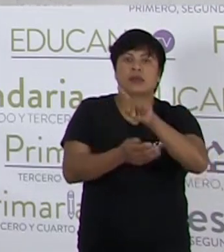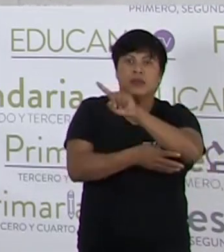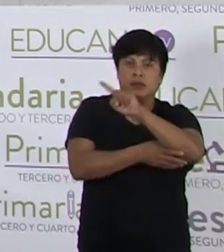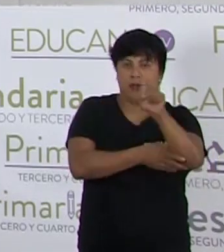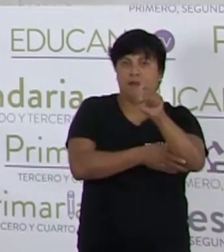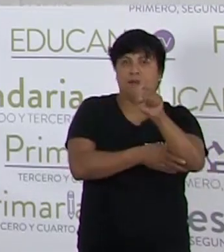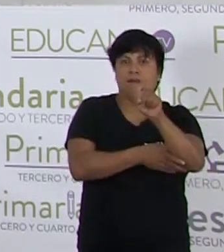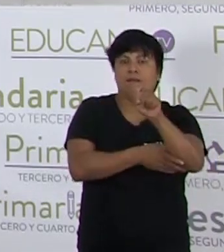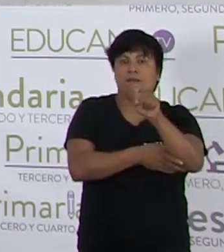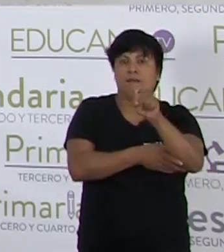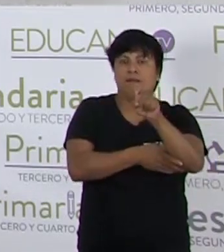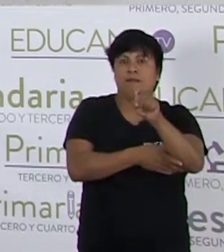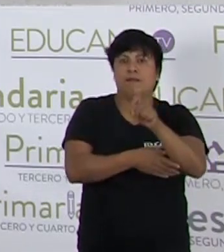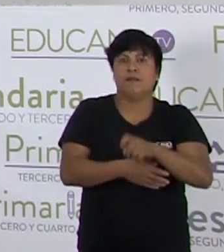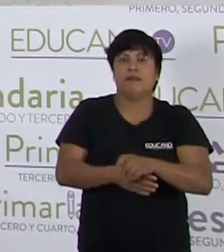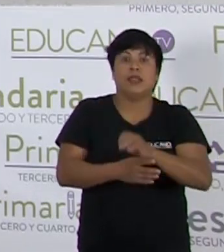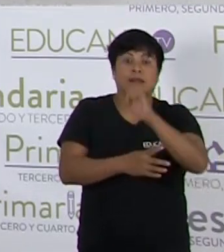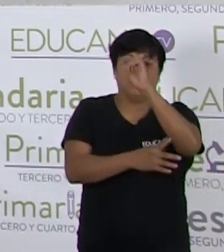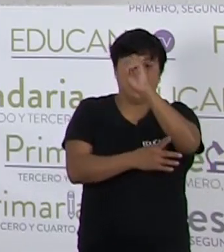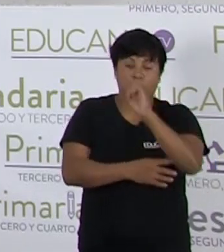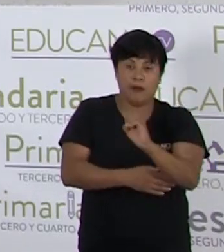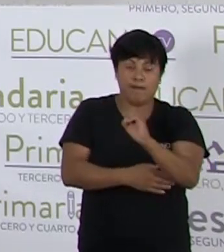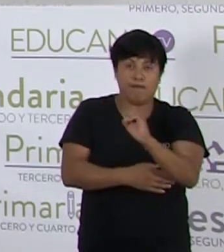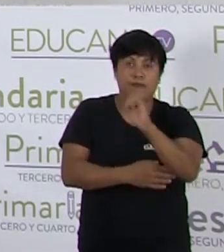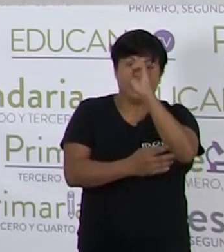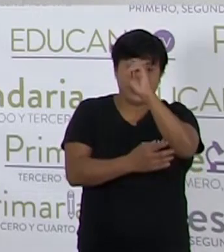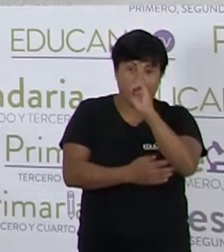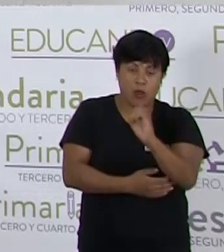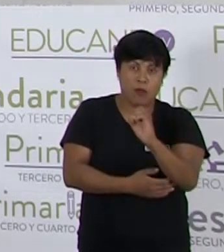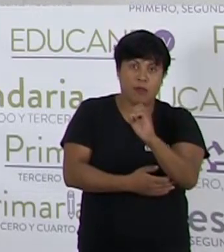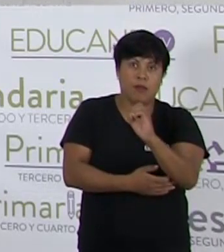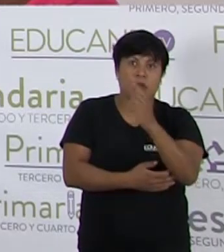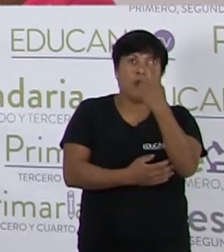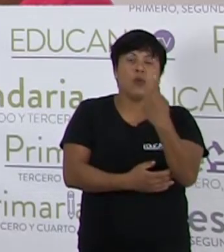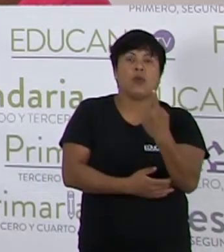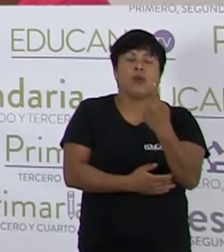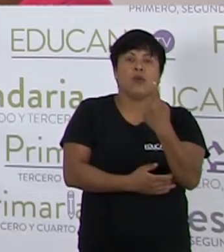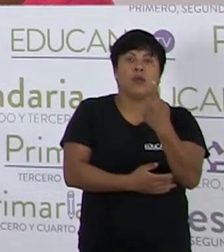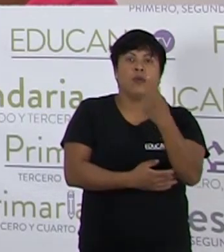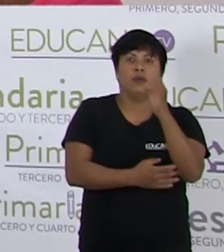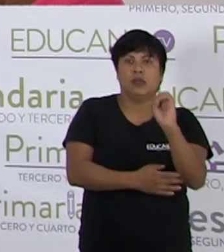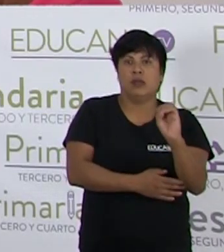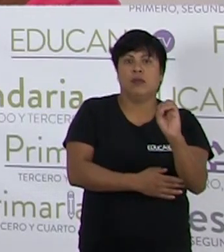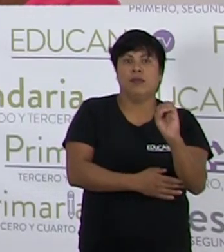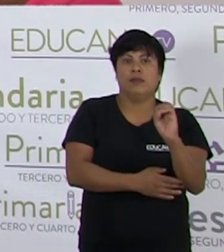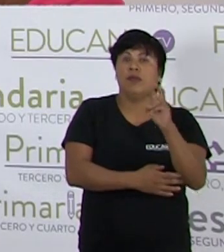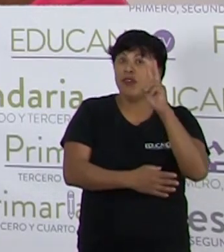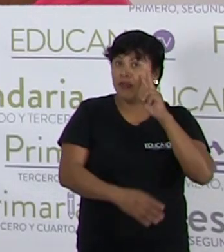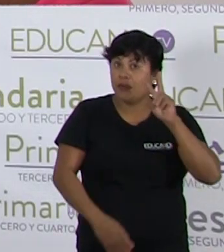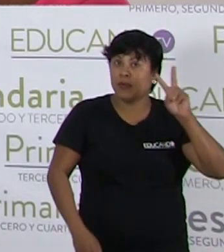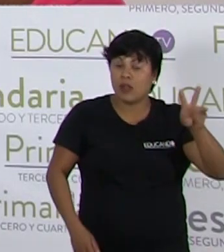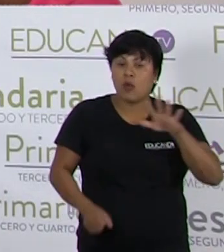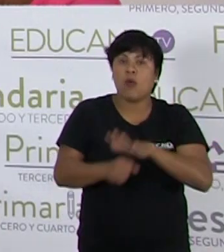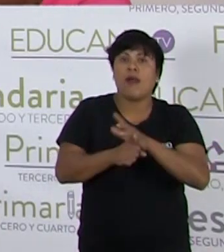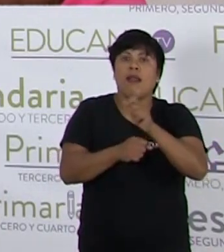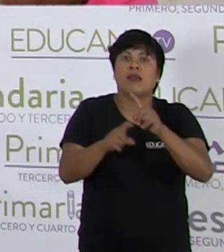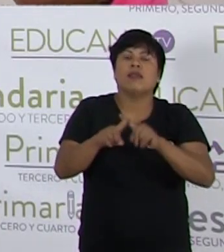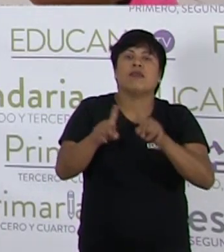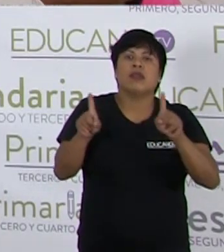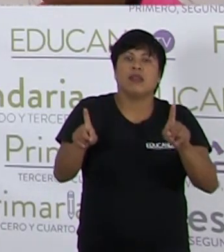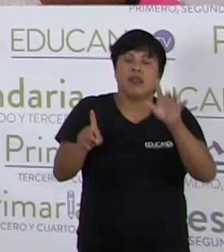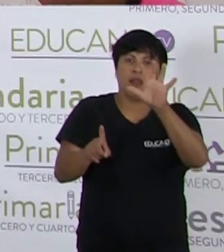3,100. 0, 0, 1 y 0. Fíjate cuál es la